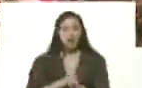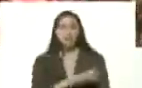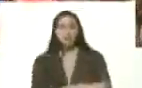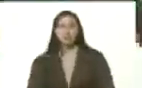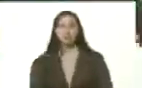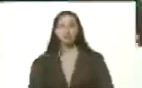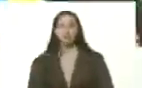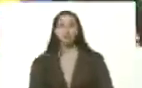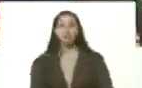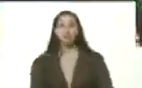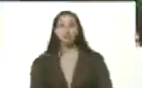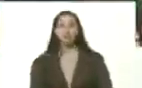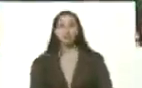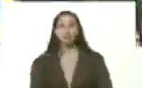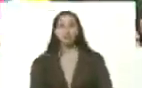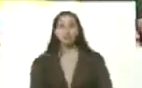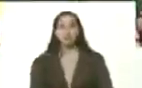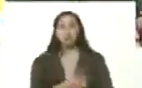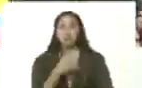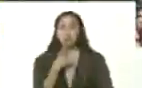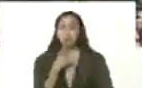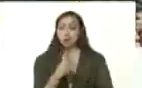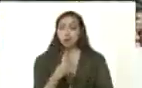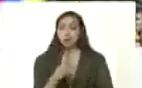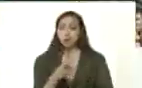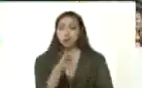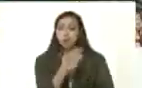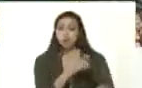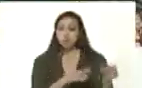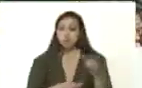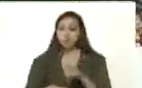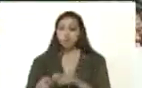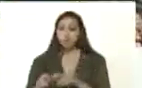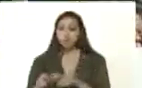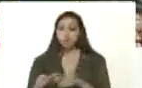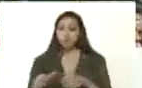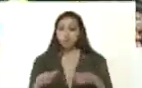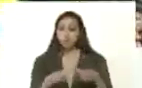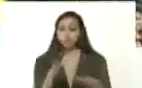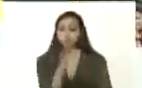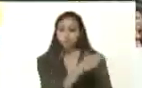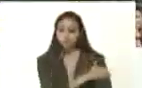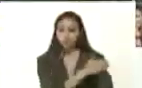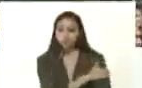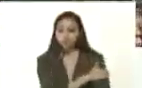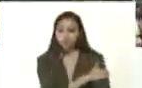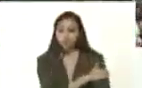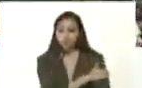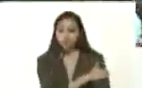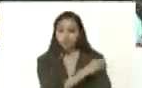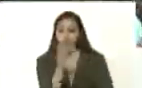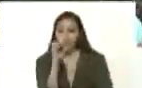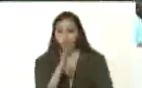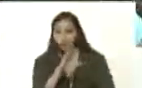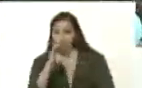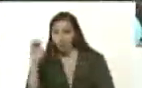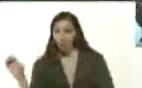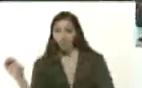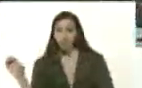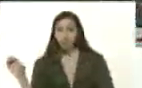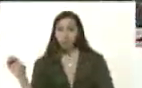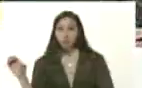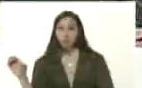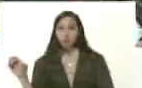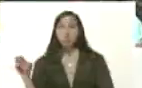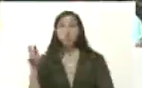a decir algo, pitiyanquis, burguesitos de allá del este, Ustedes no han visto llaga, ustedes lo que han